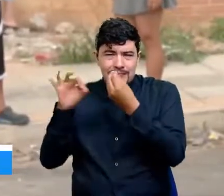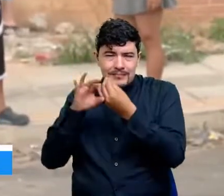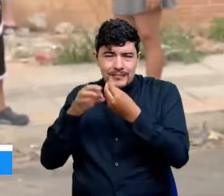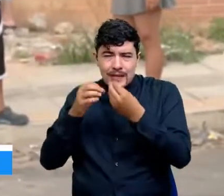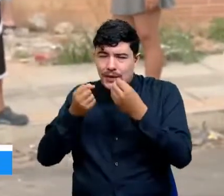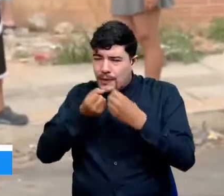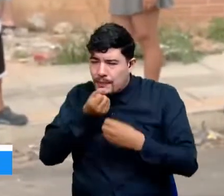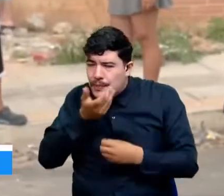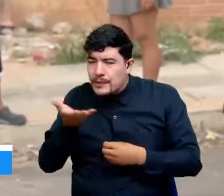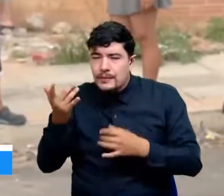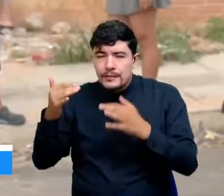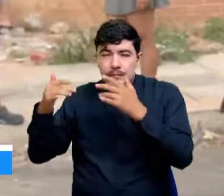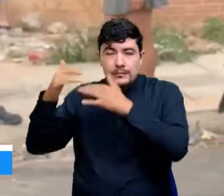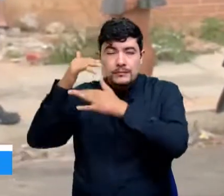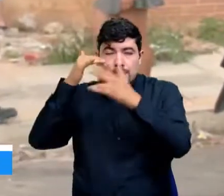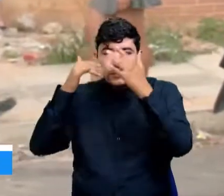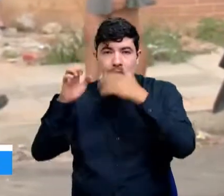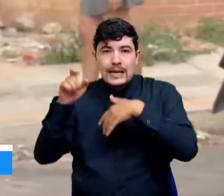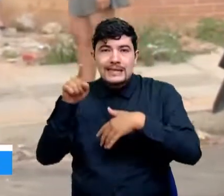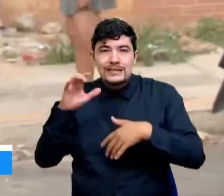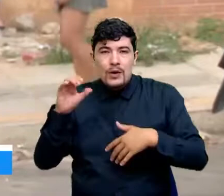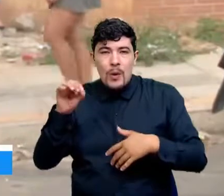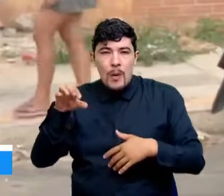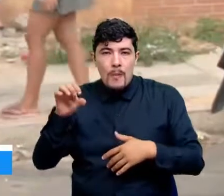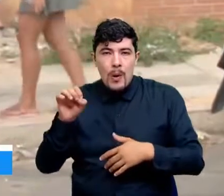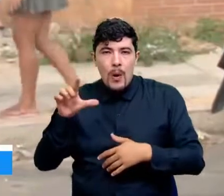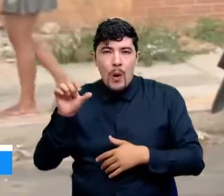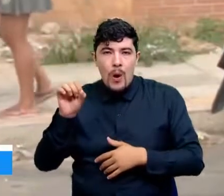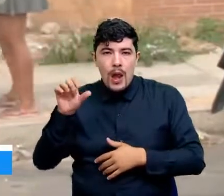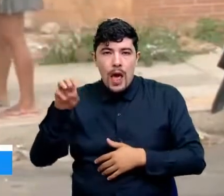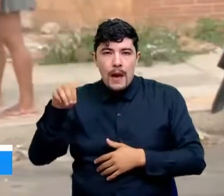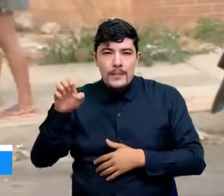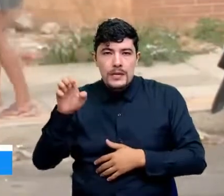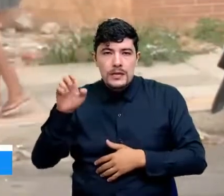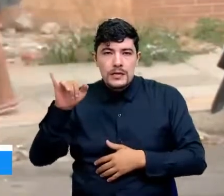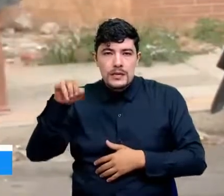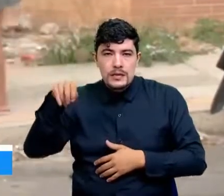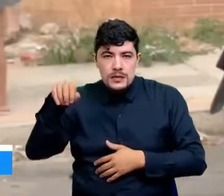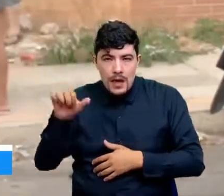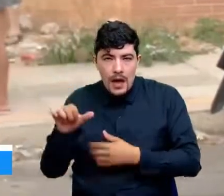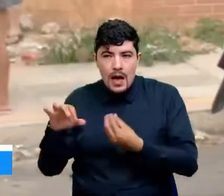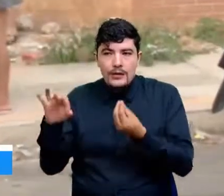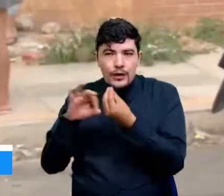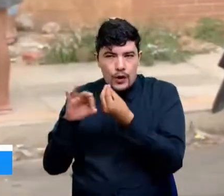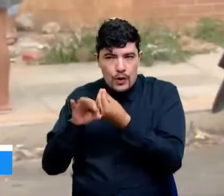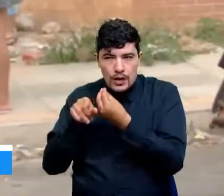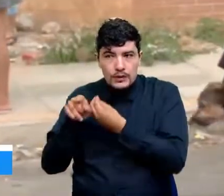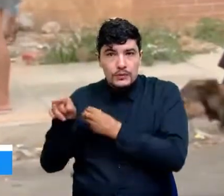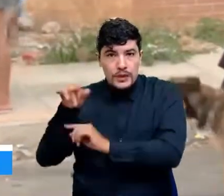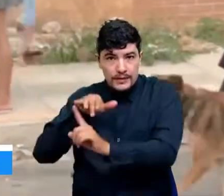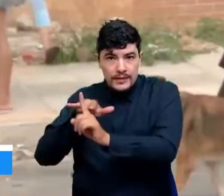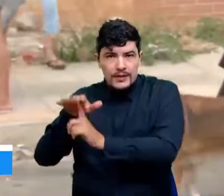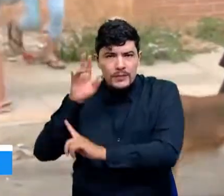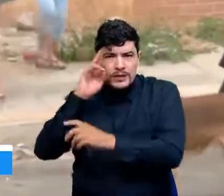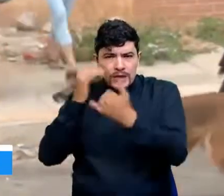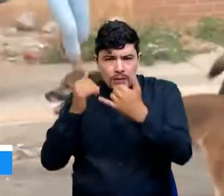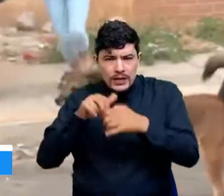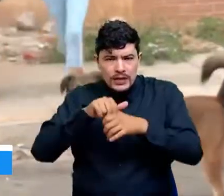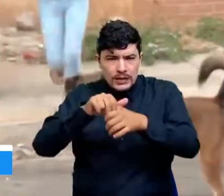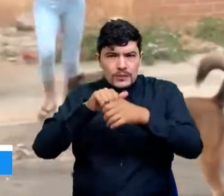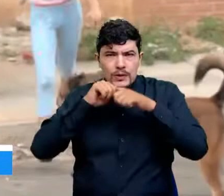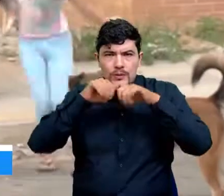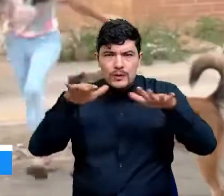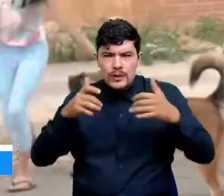las autoridades es que ya están investigando los casos y además están también reforzando la seguridad en el transporte